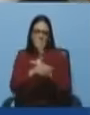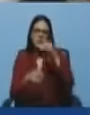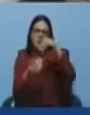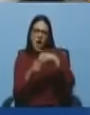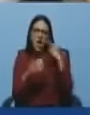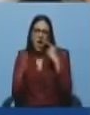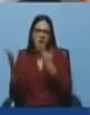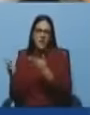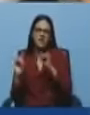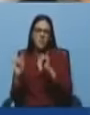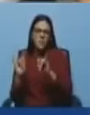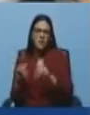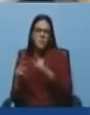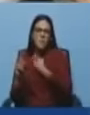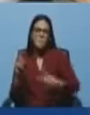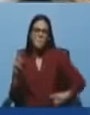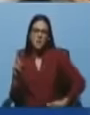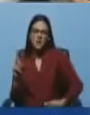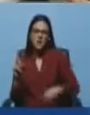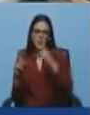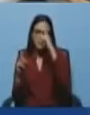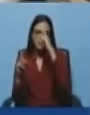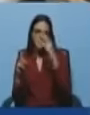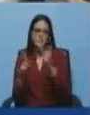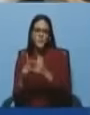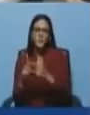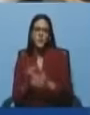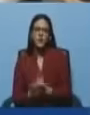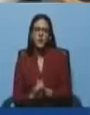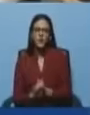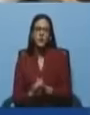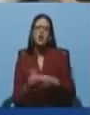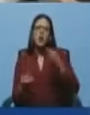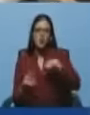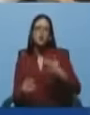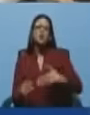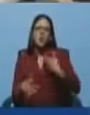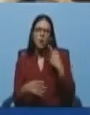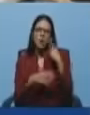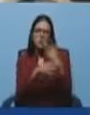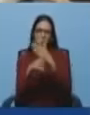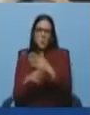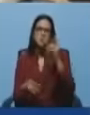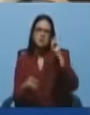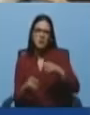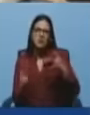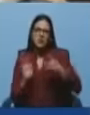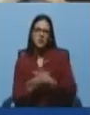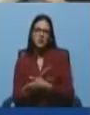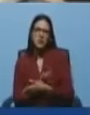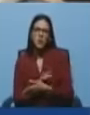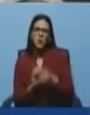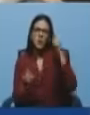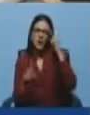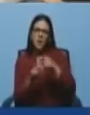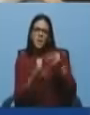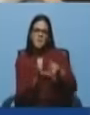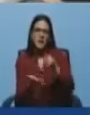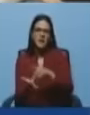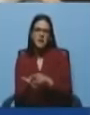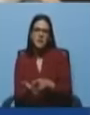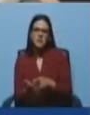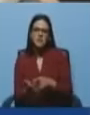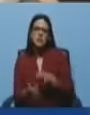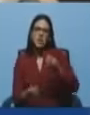de Rusia, el presidente Vladimir Putin. Hemos podido compartir también lo que ha sido la participación de